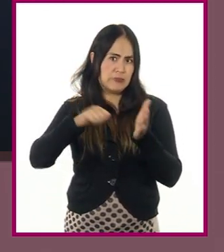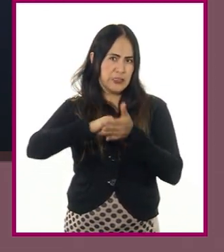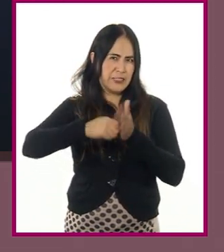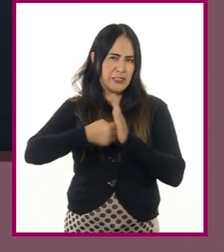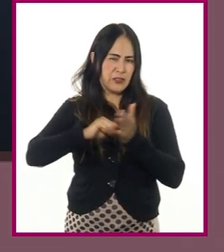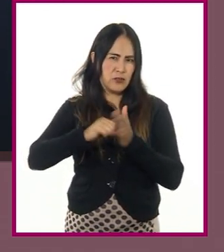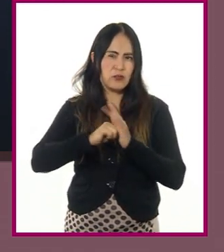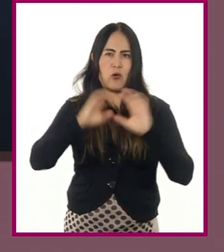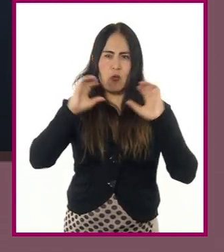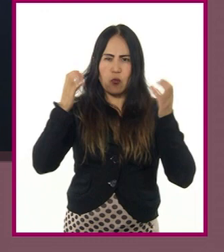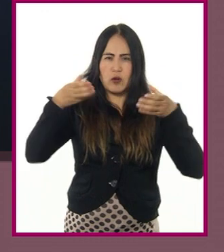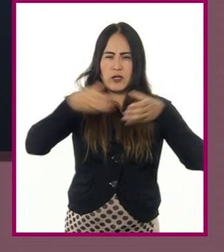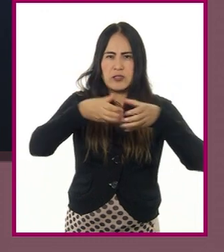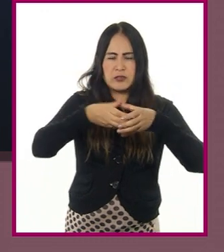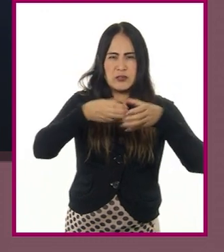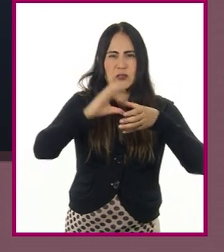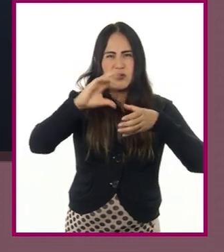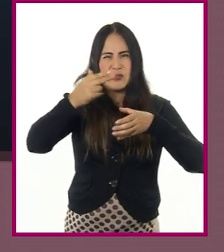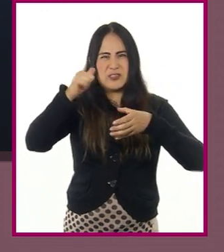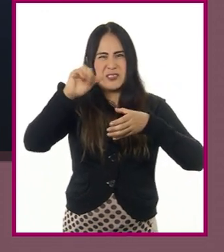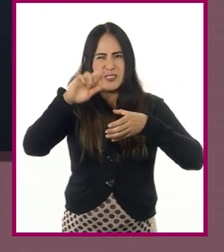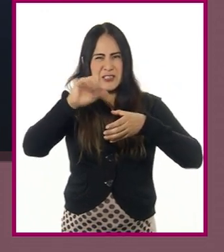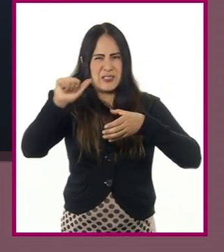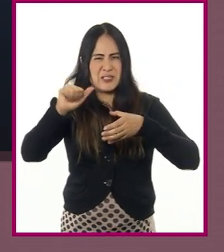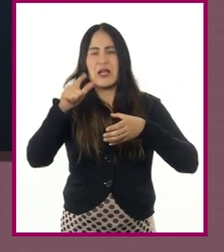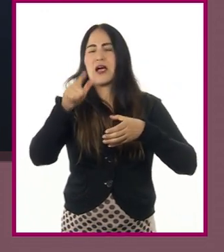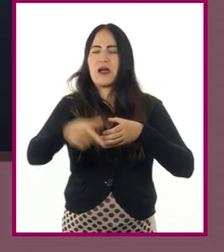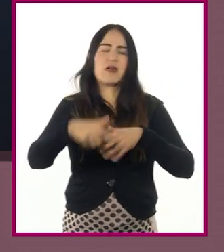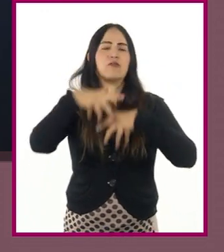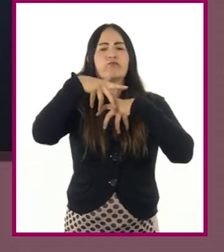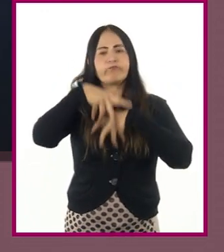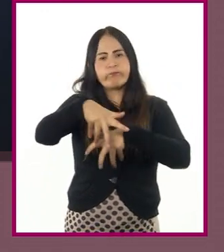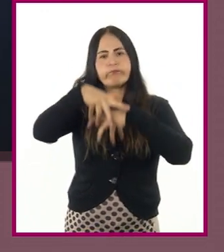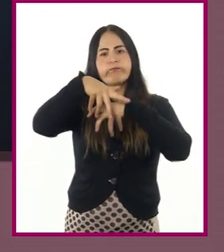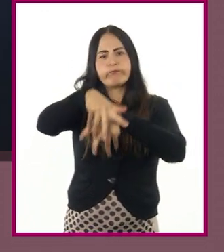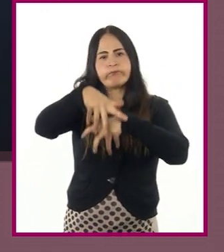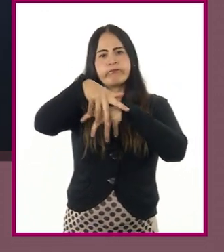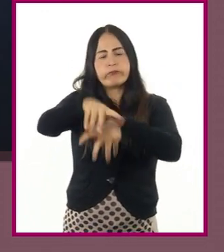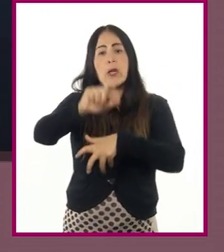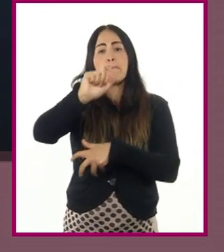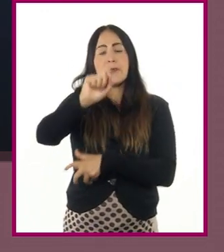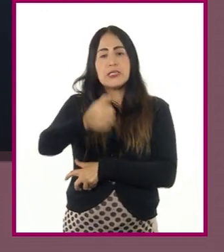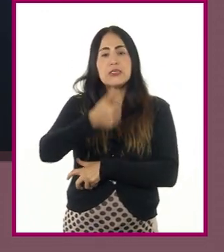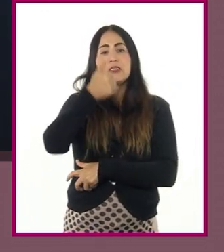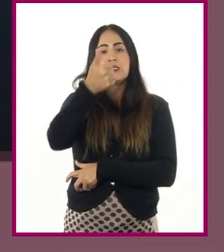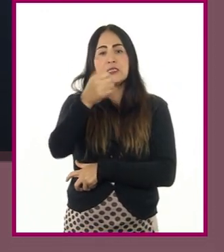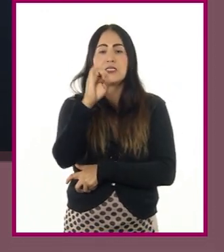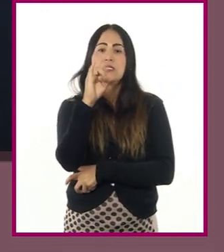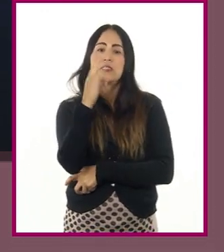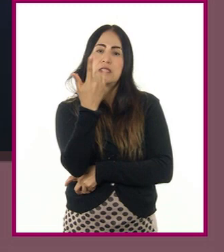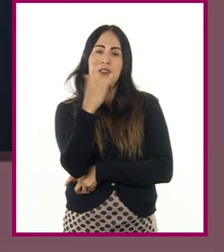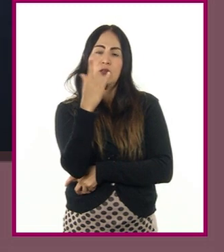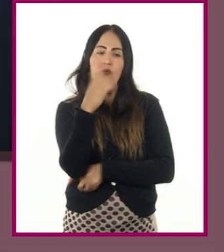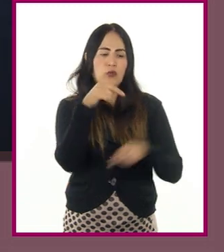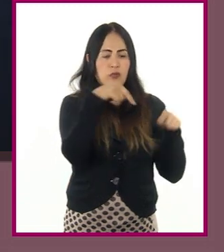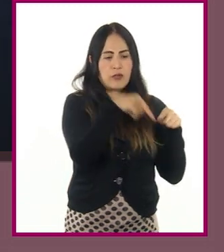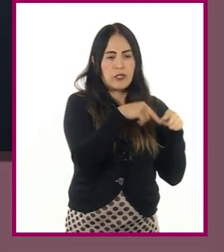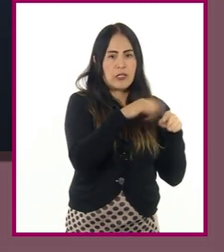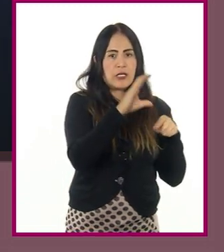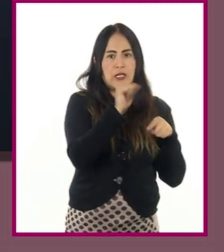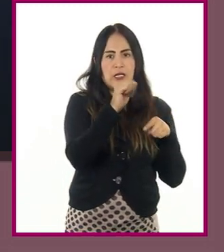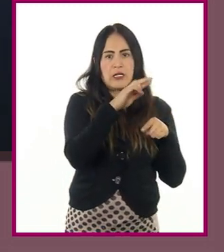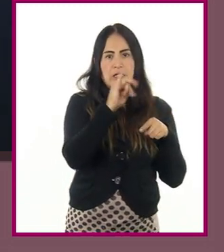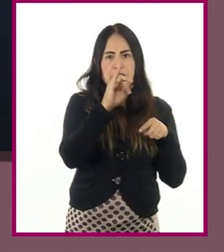ser una organización charra, a organizar la famosa marcha del 26 de julio, que iba del Carrillón a